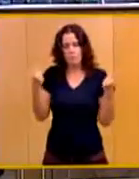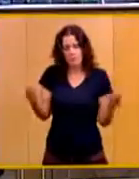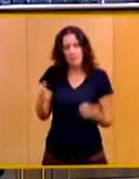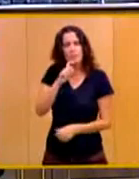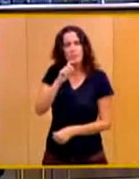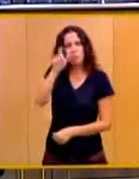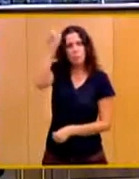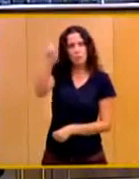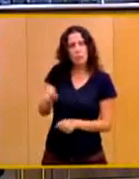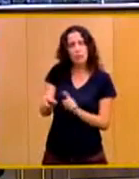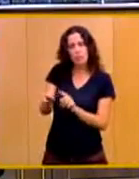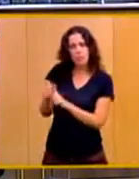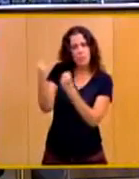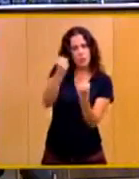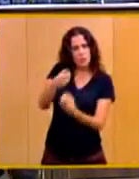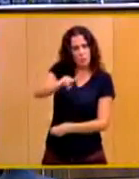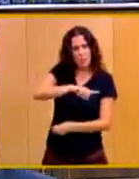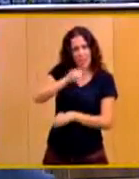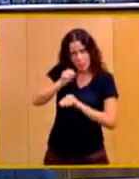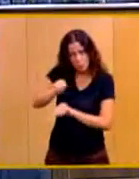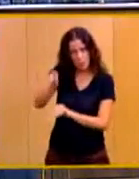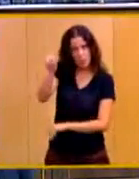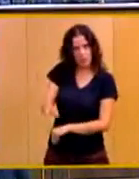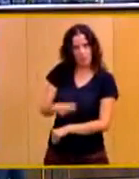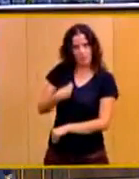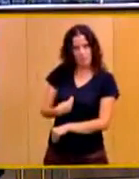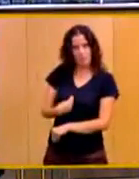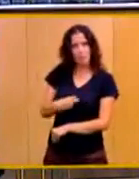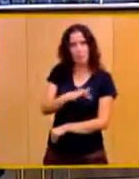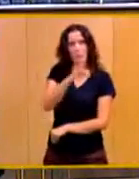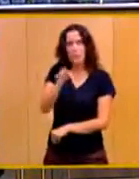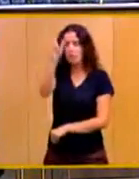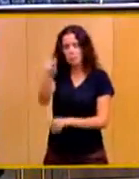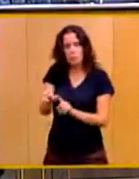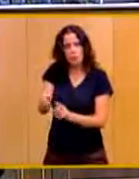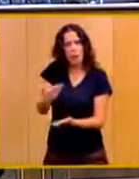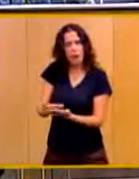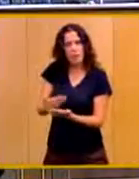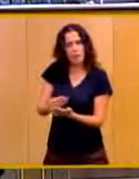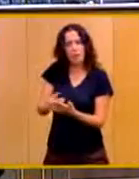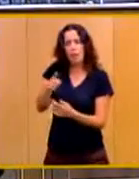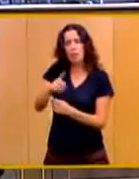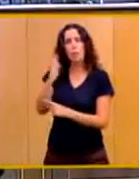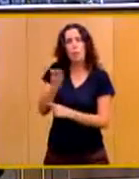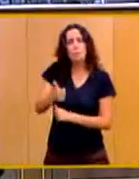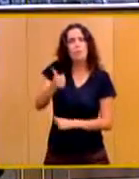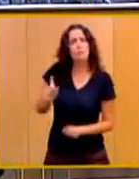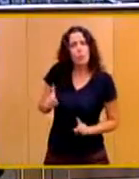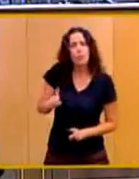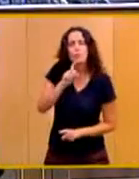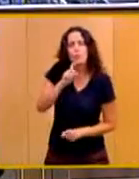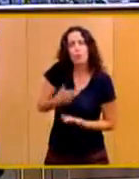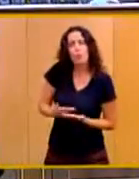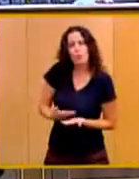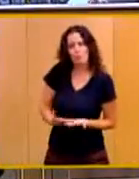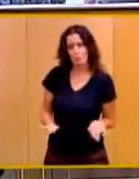quien nos proteja de usted mismo y sea usted quien nos garantice que usted no va a perjudicarnos más? Esto me resulta